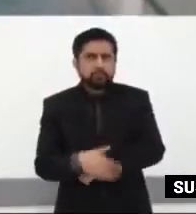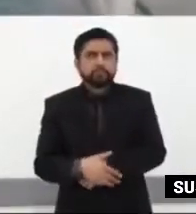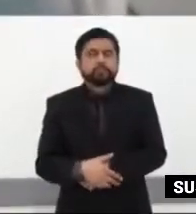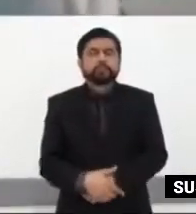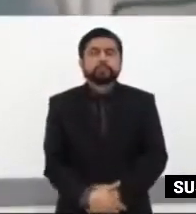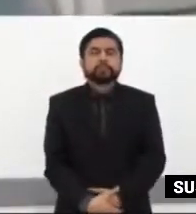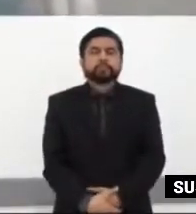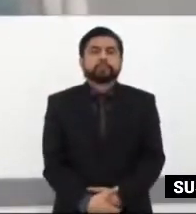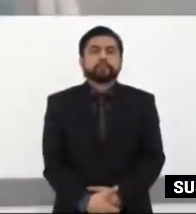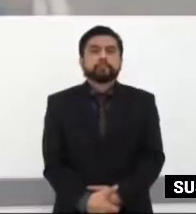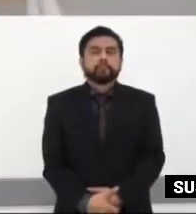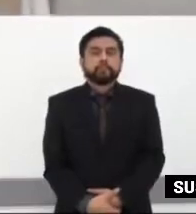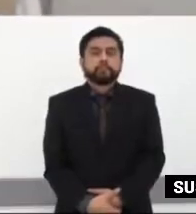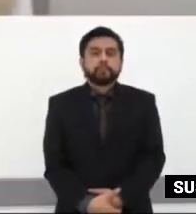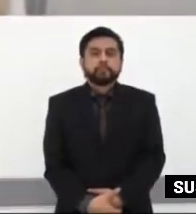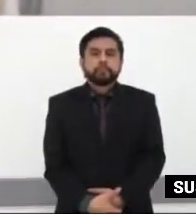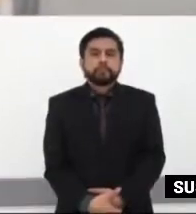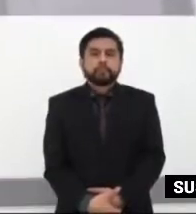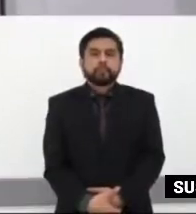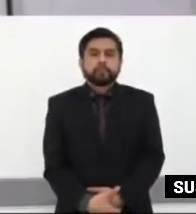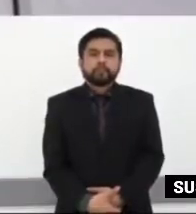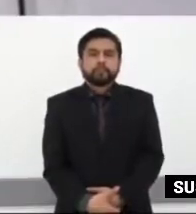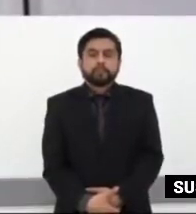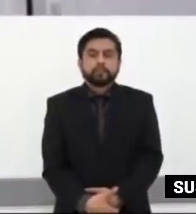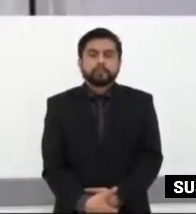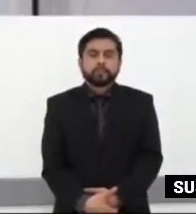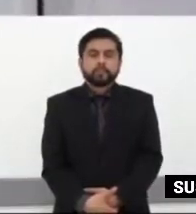Que por el momento, sí.